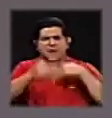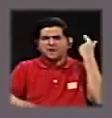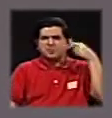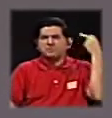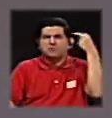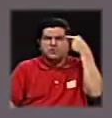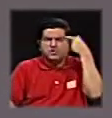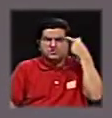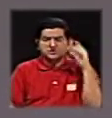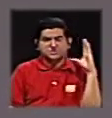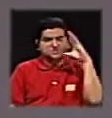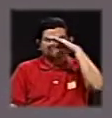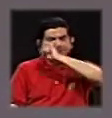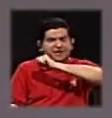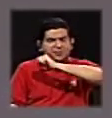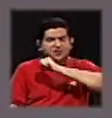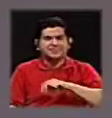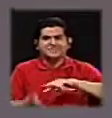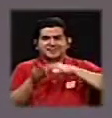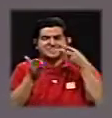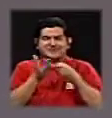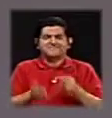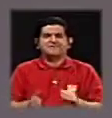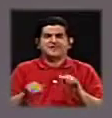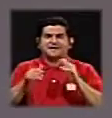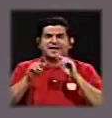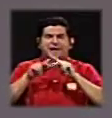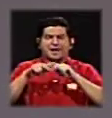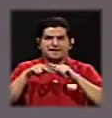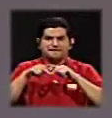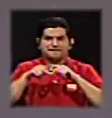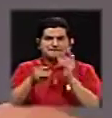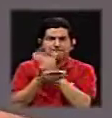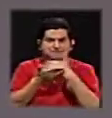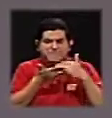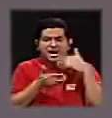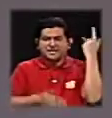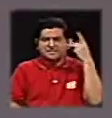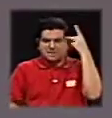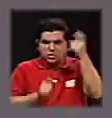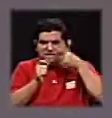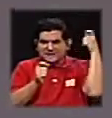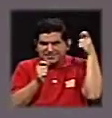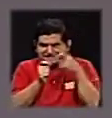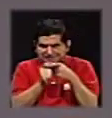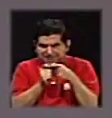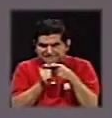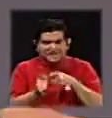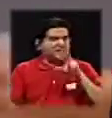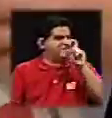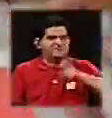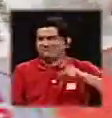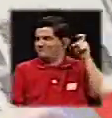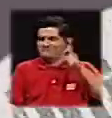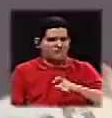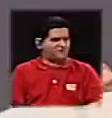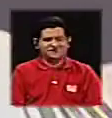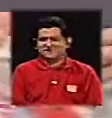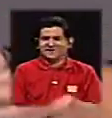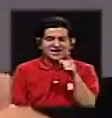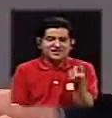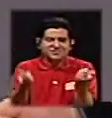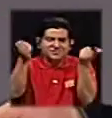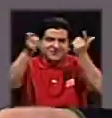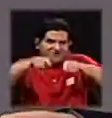se dará cuenta que se refiere a la dimensión política, estrictamente política. No necesariamente se está